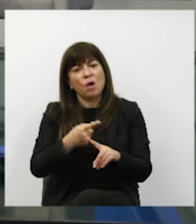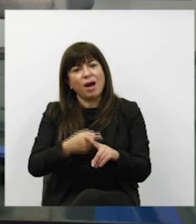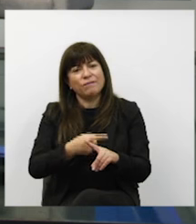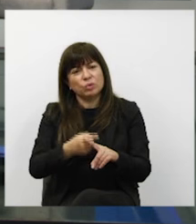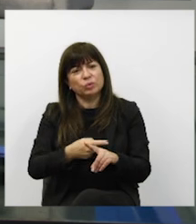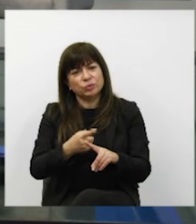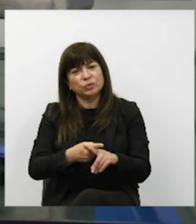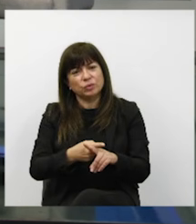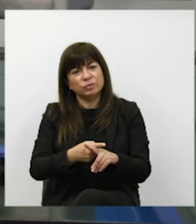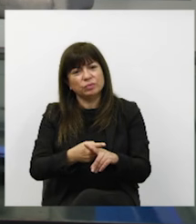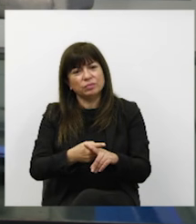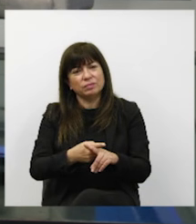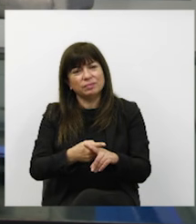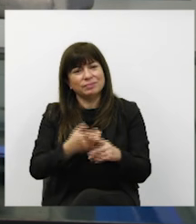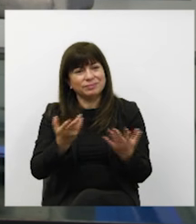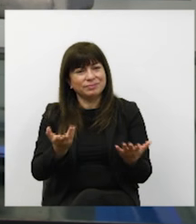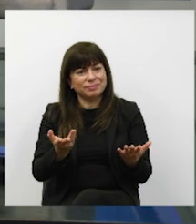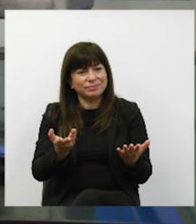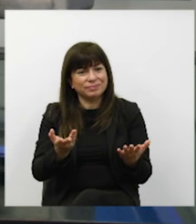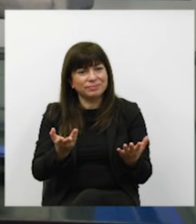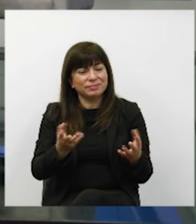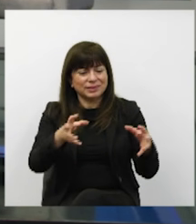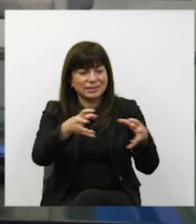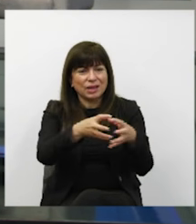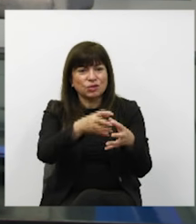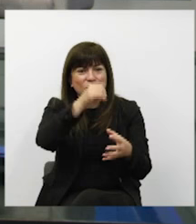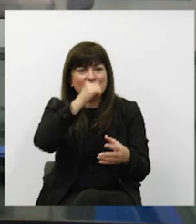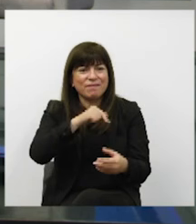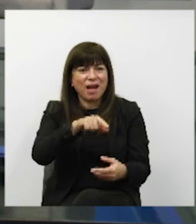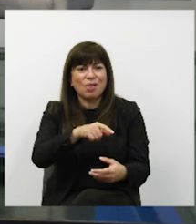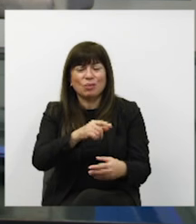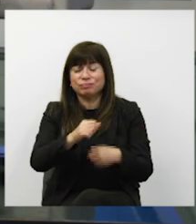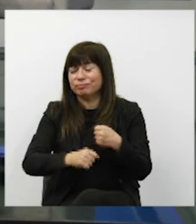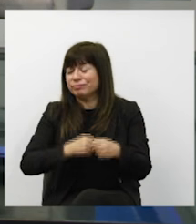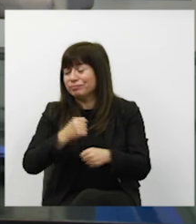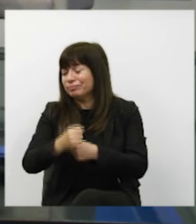cometidos por el sector privado durante muchos años, ¿ya?